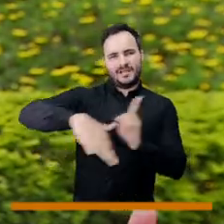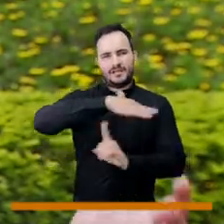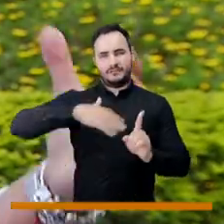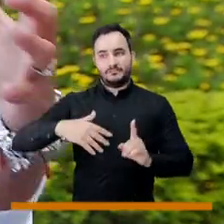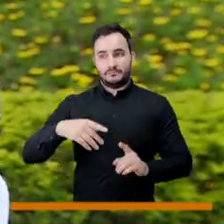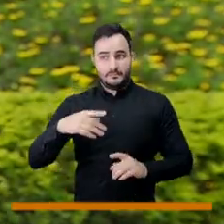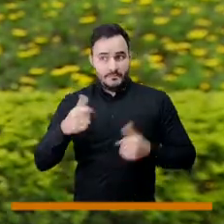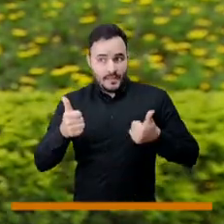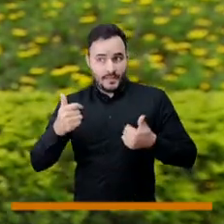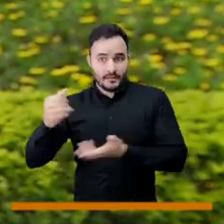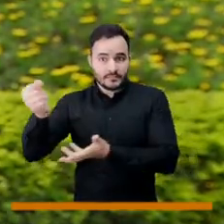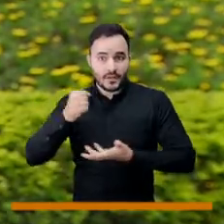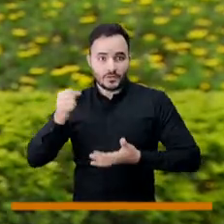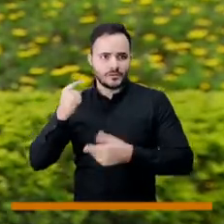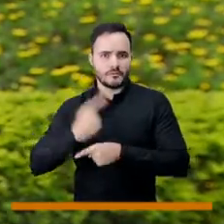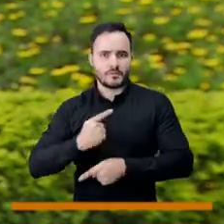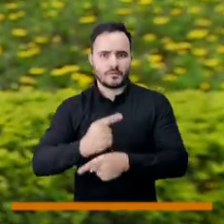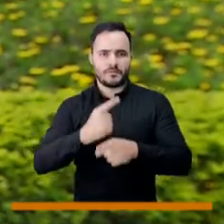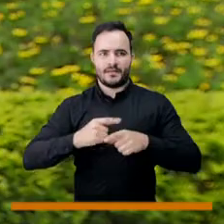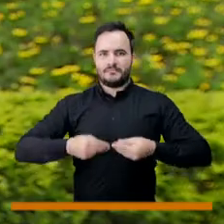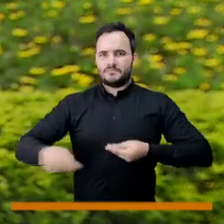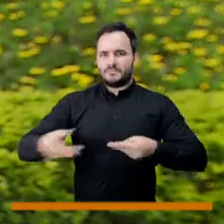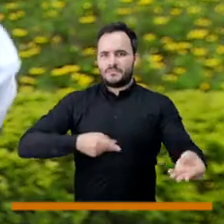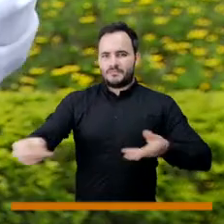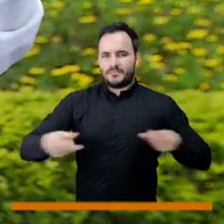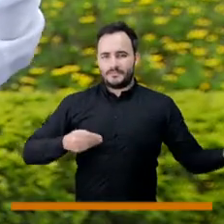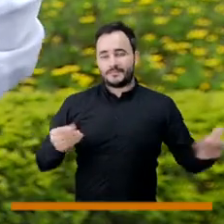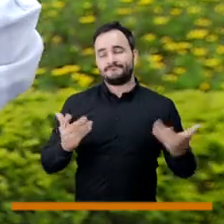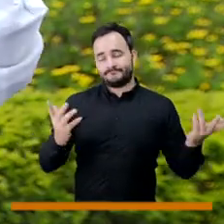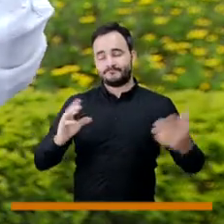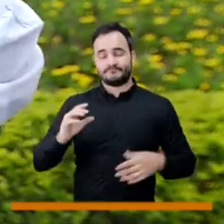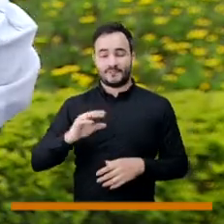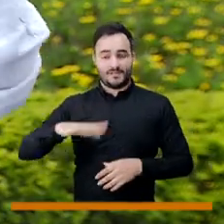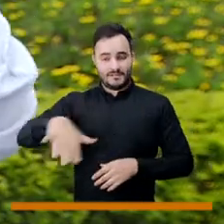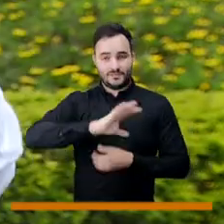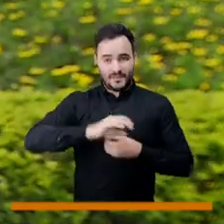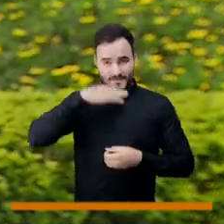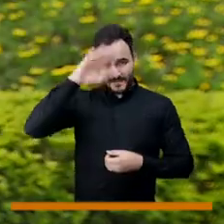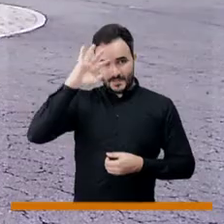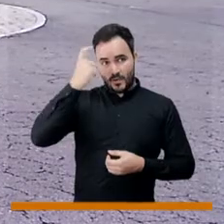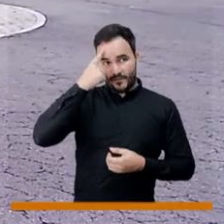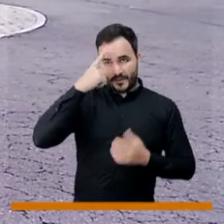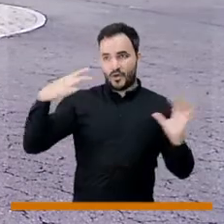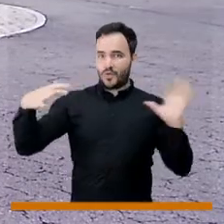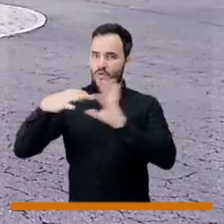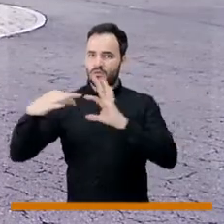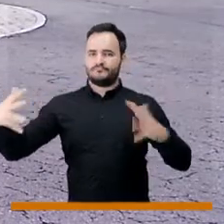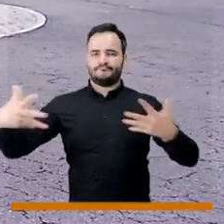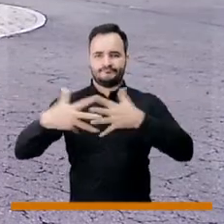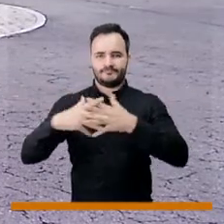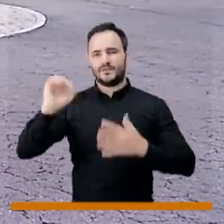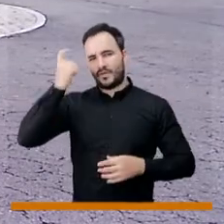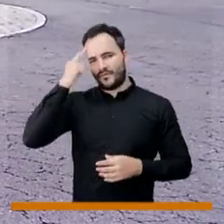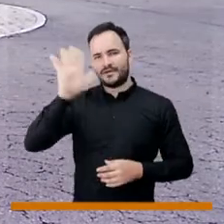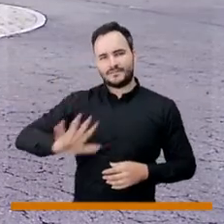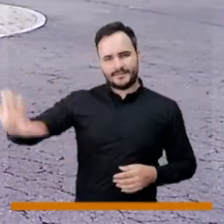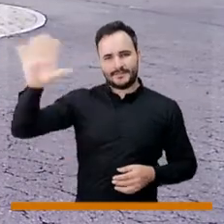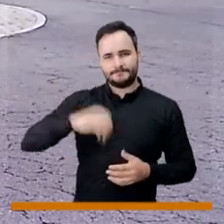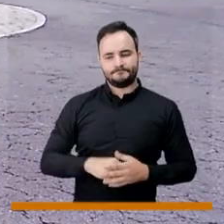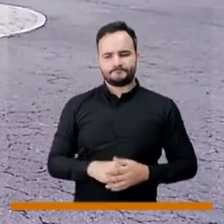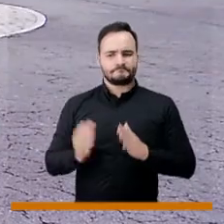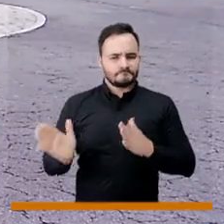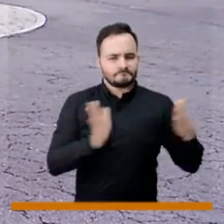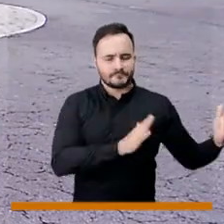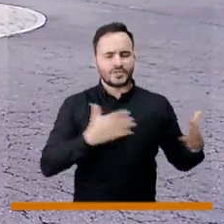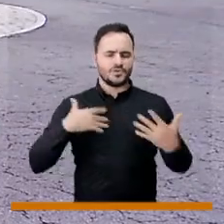supuesto garantizar esa concurrencia de recursos gobierno municipal y gobierno nacional y me parece importante recalcar algo que